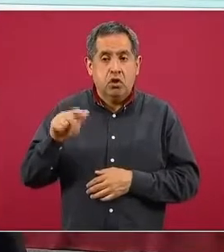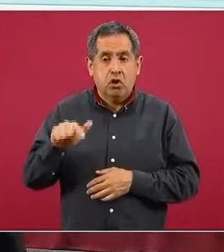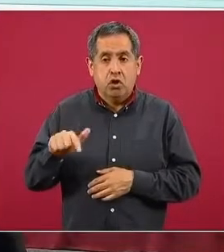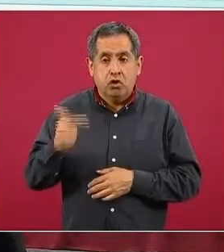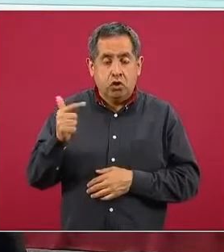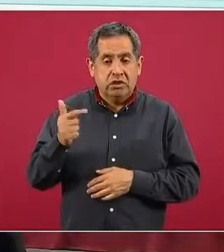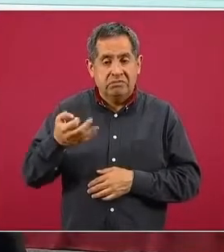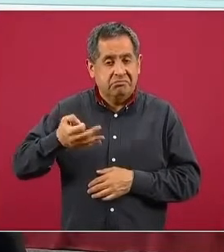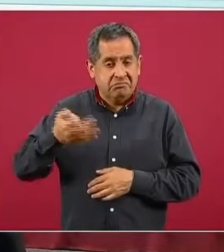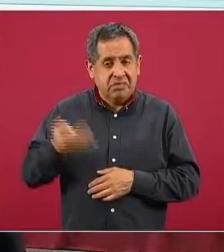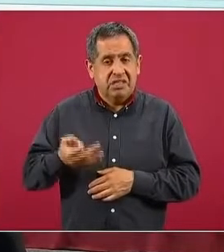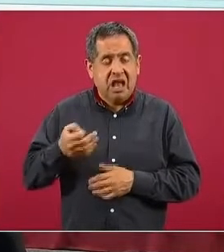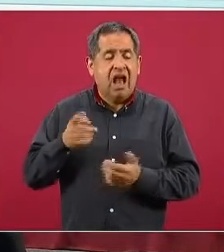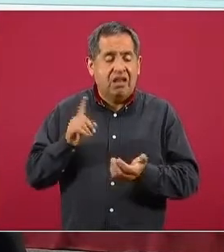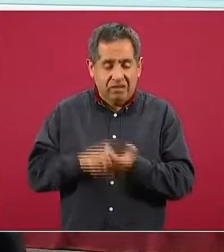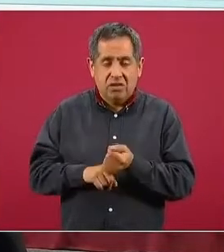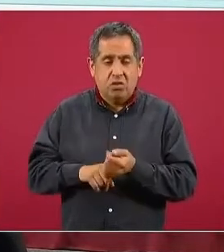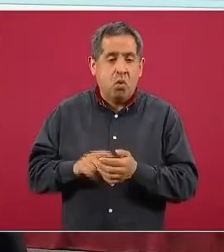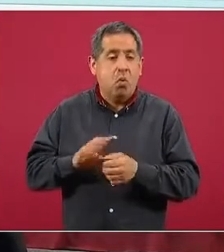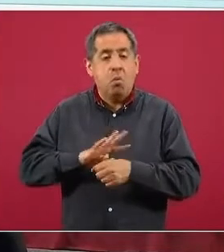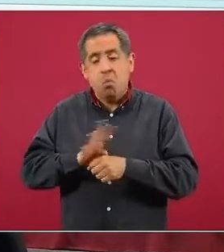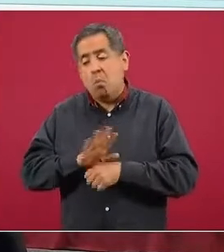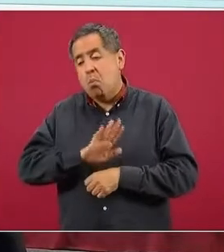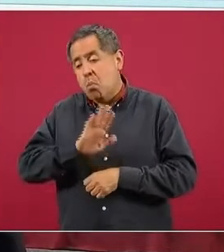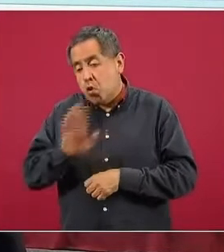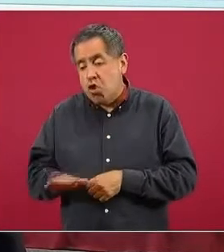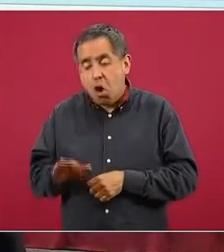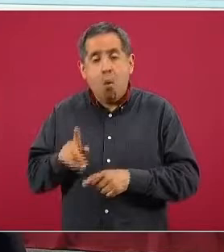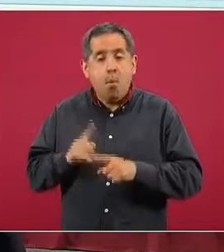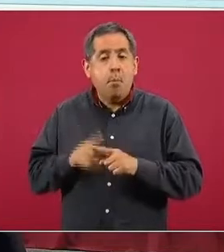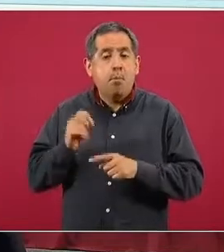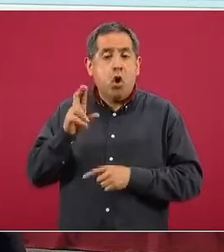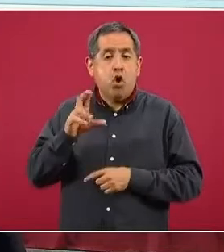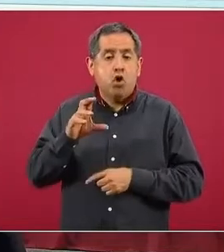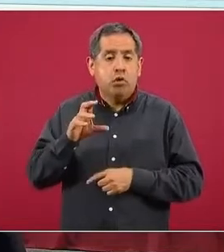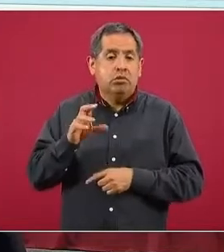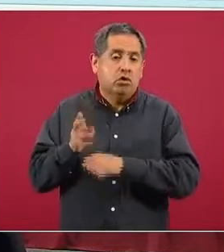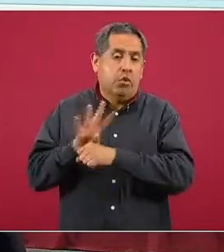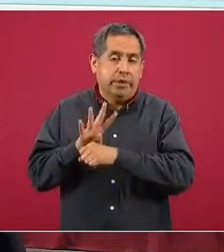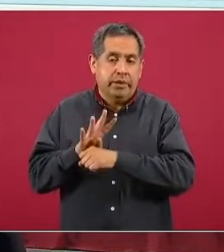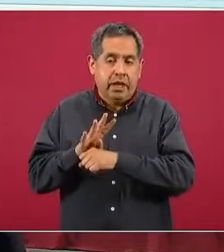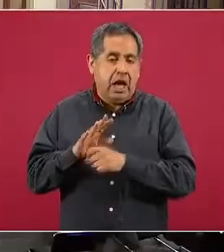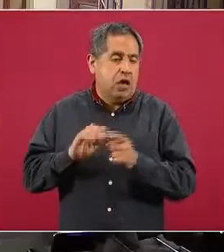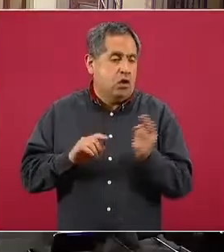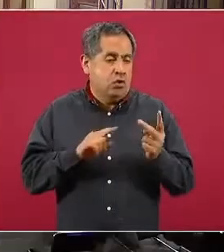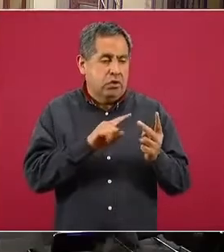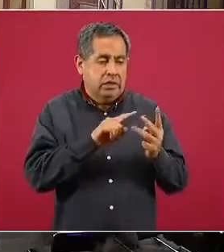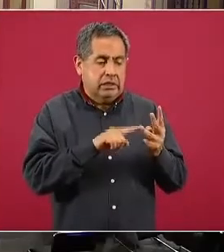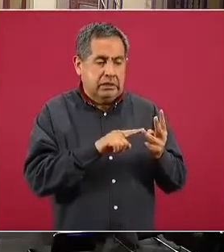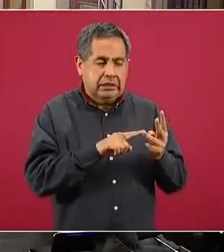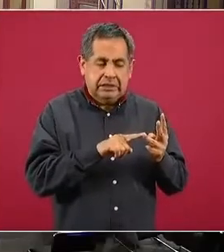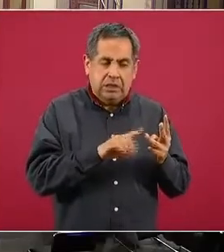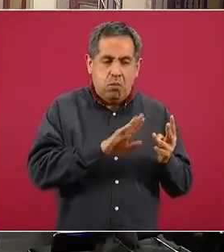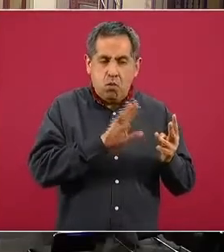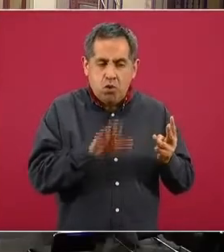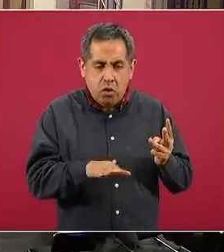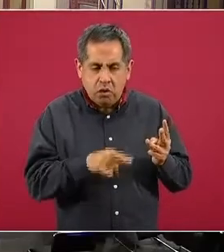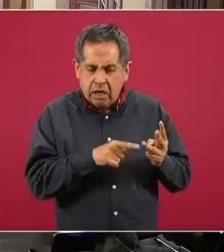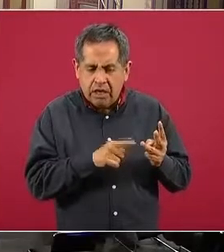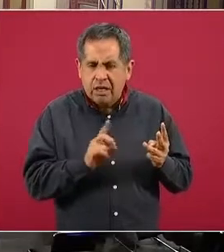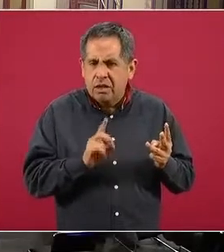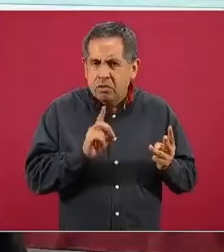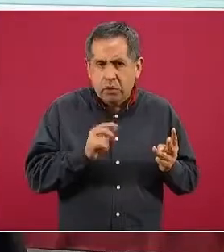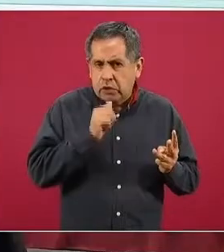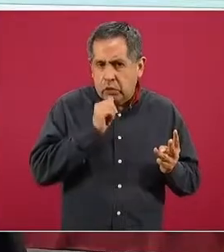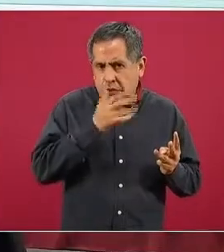88.312 confirmadas y, como ustedes saben, tenemos otros 3 grupos también de estas defunciones que están esperando o un